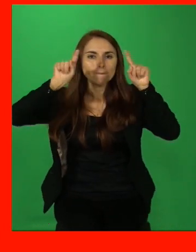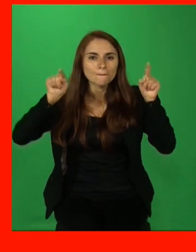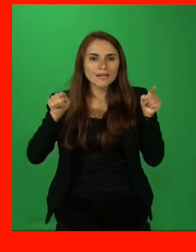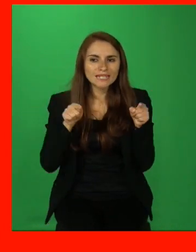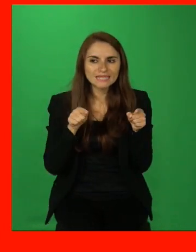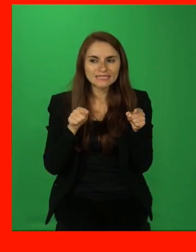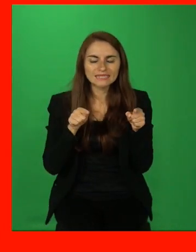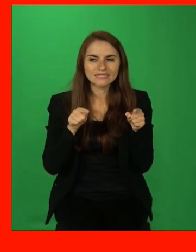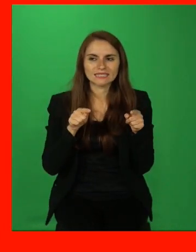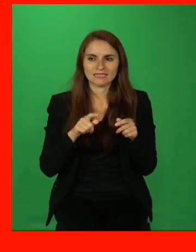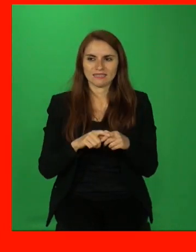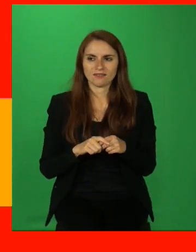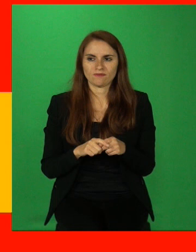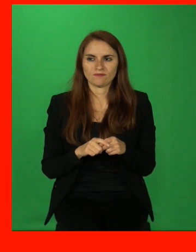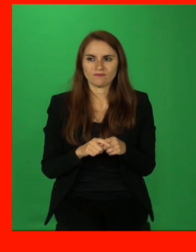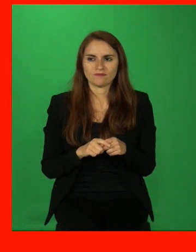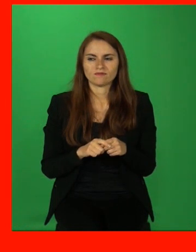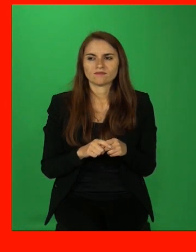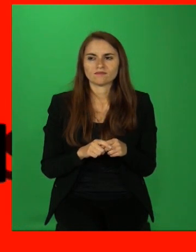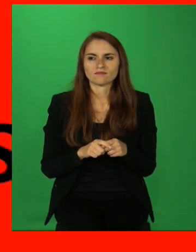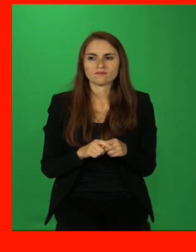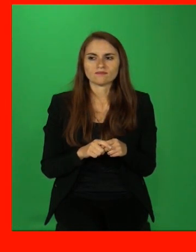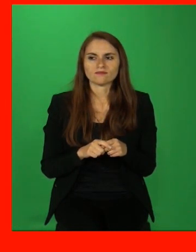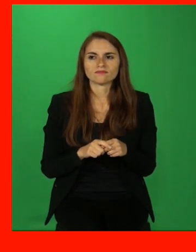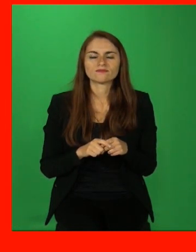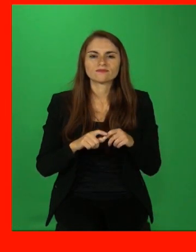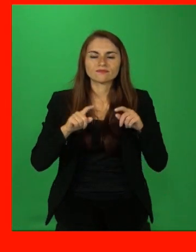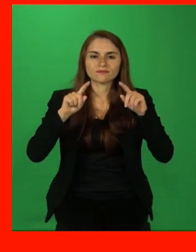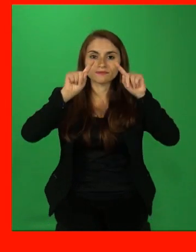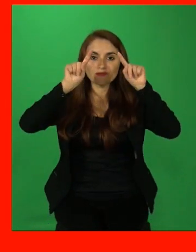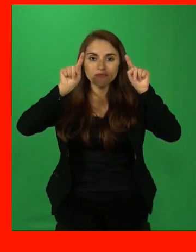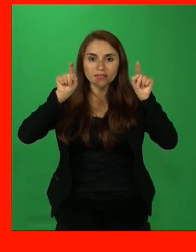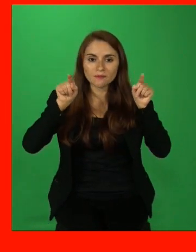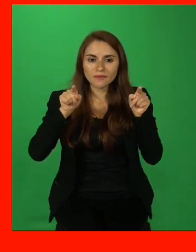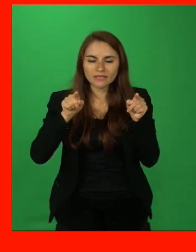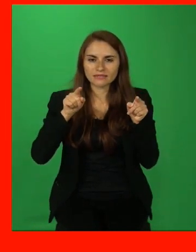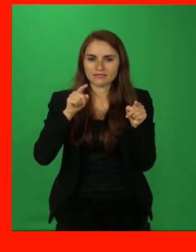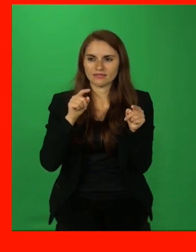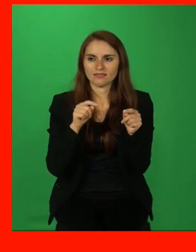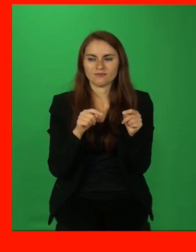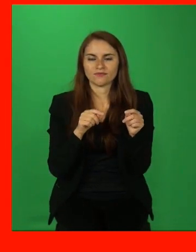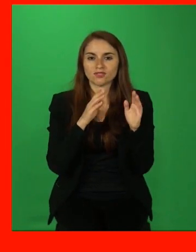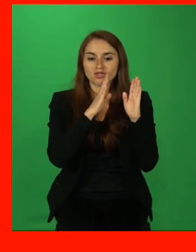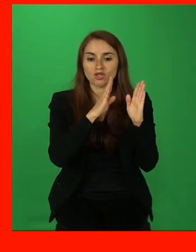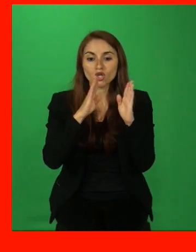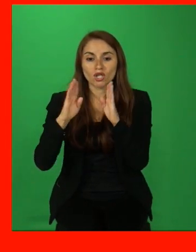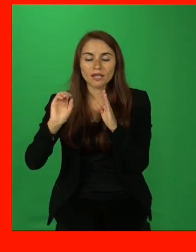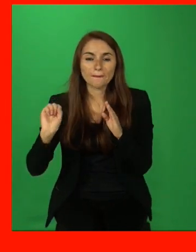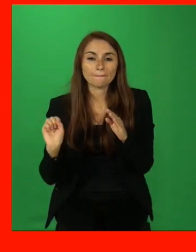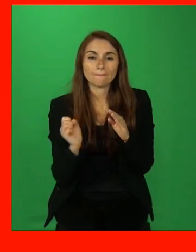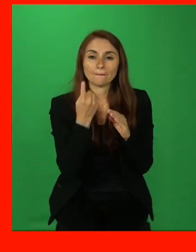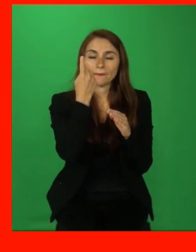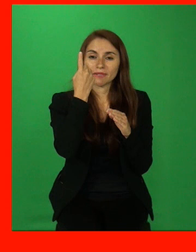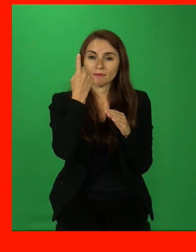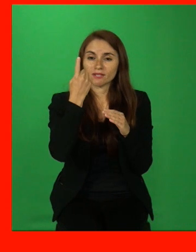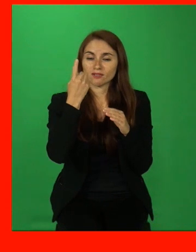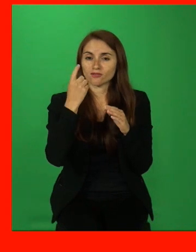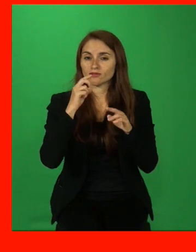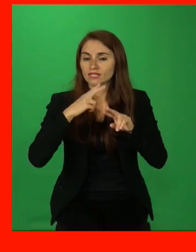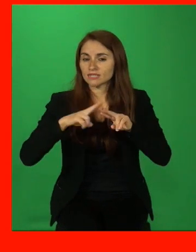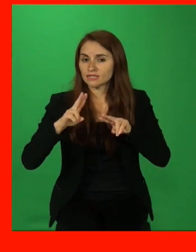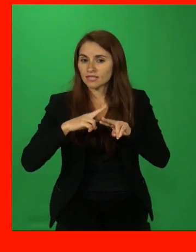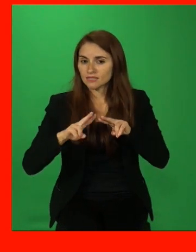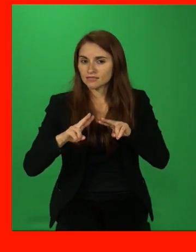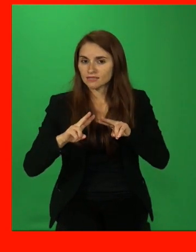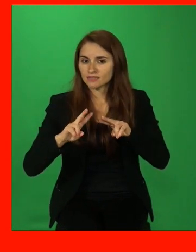paréntesis eso qué quiere decir que en la jerarquía o en el orden de la prioridad de las operaciones